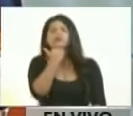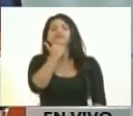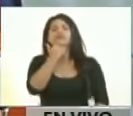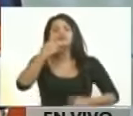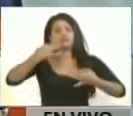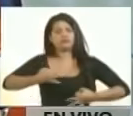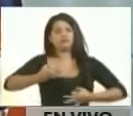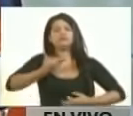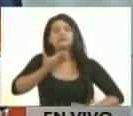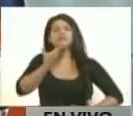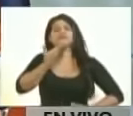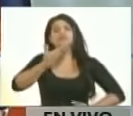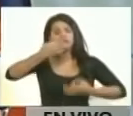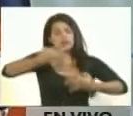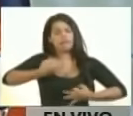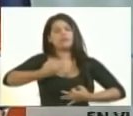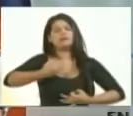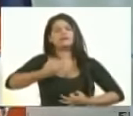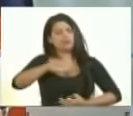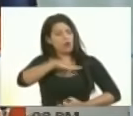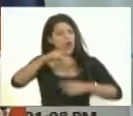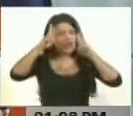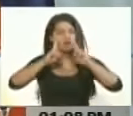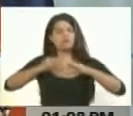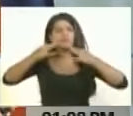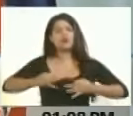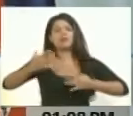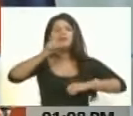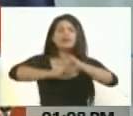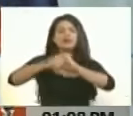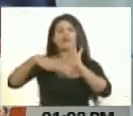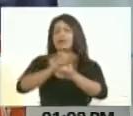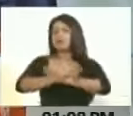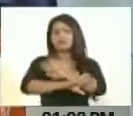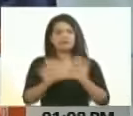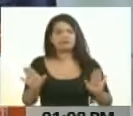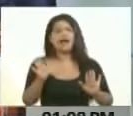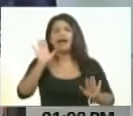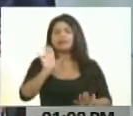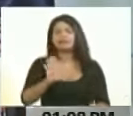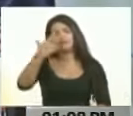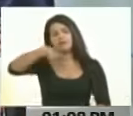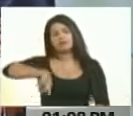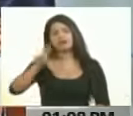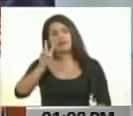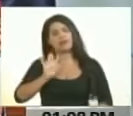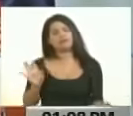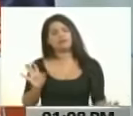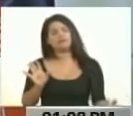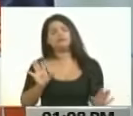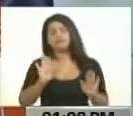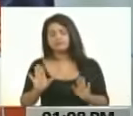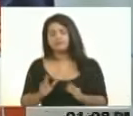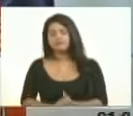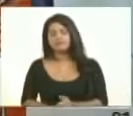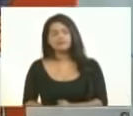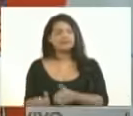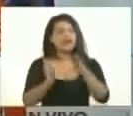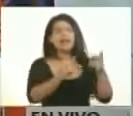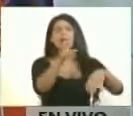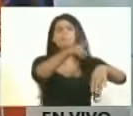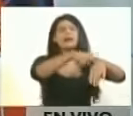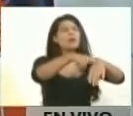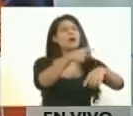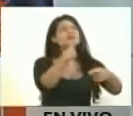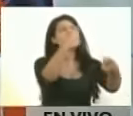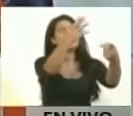alta y en defensa de nuestros derechos. No hay otra opción. Sobre las declaraciones del vicecanciller, no lo voy a responder